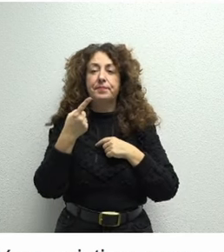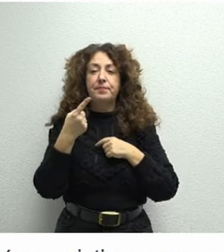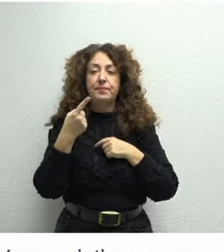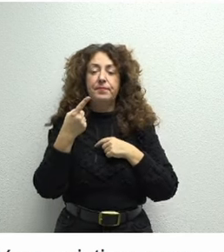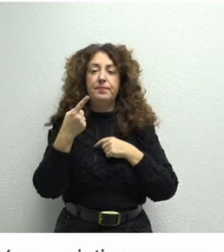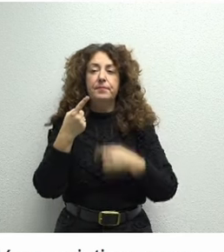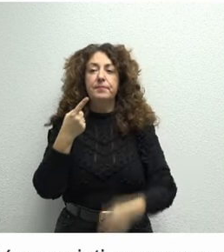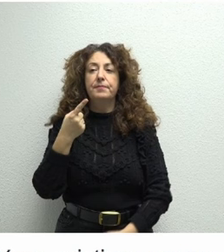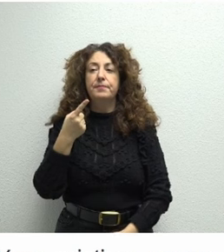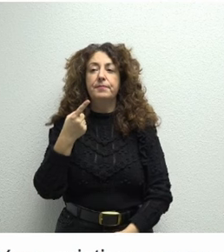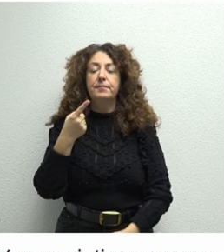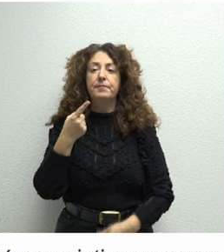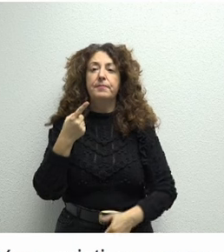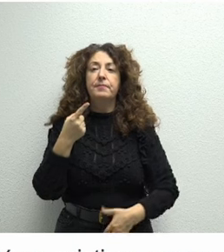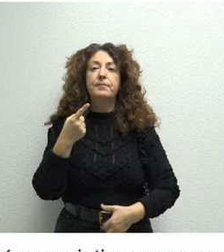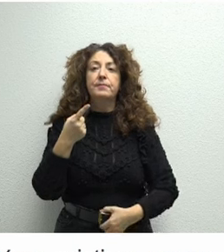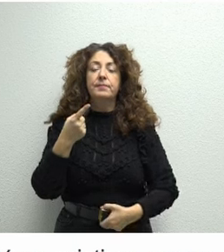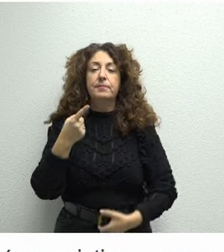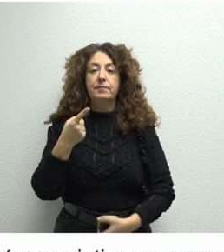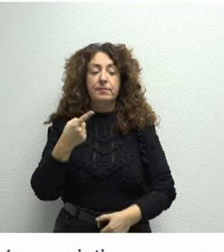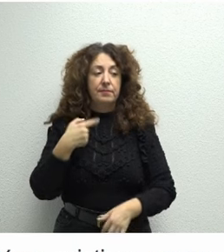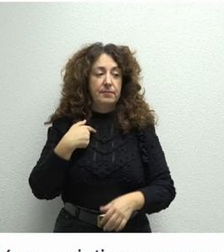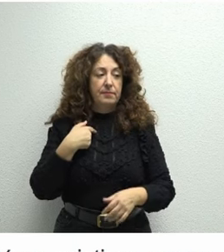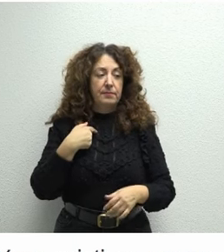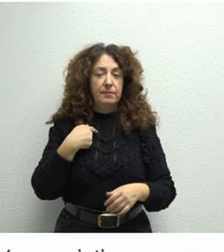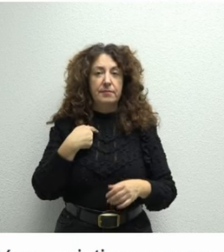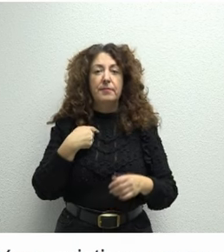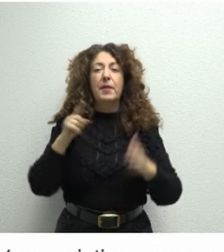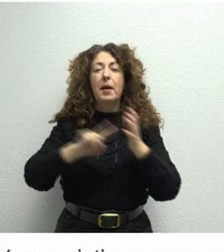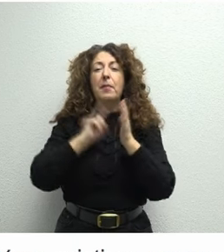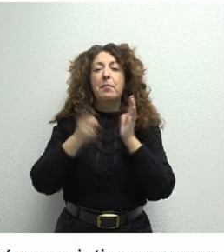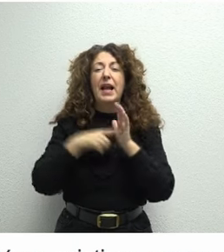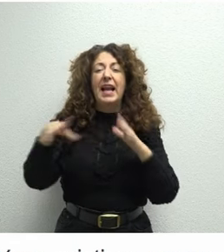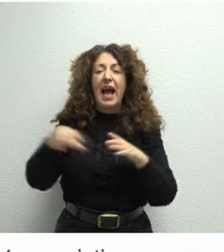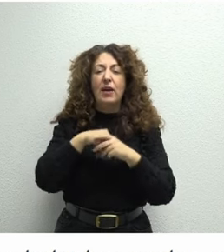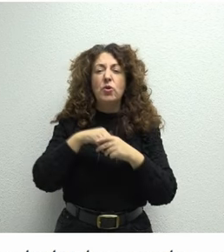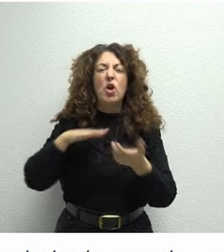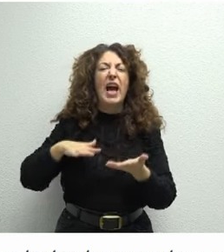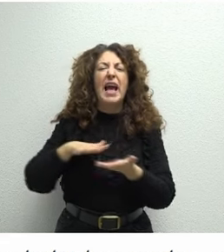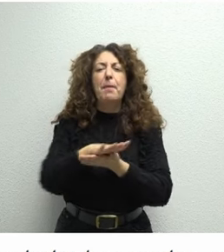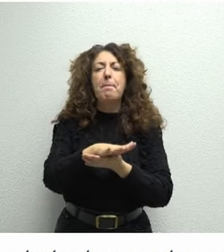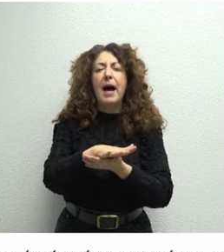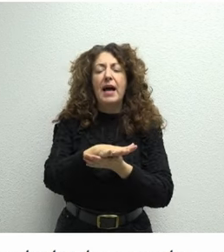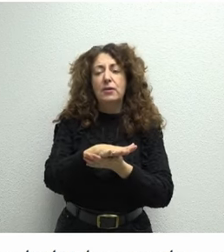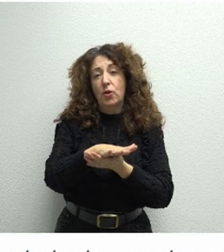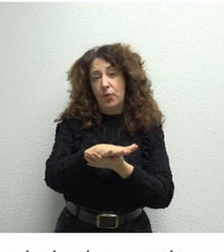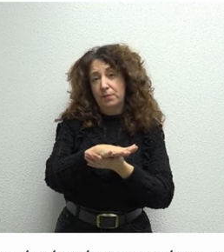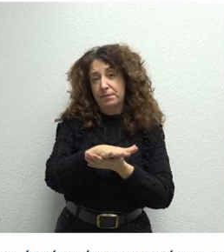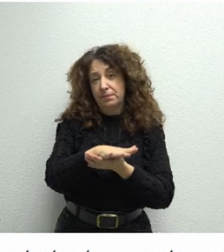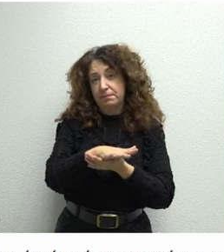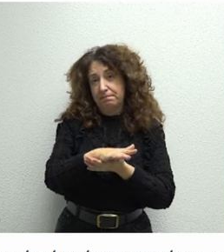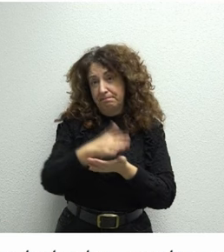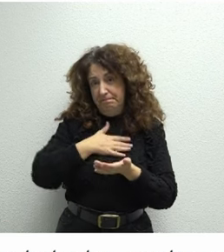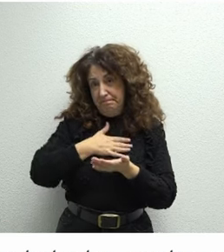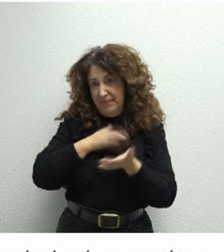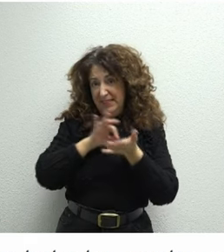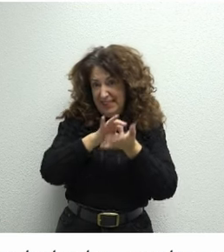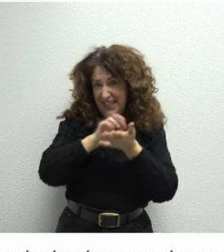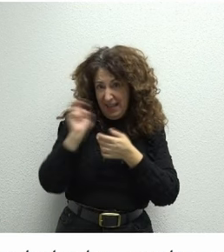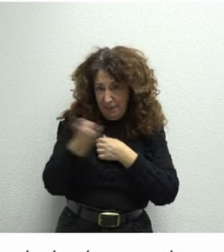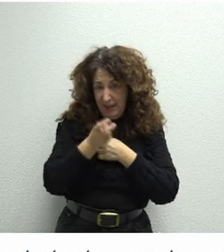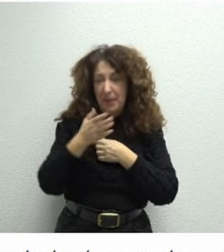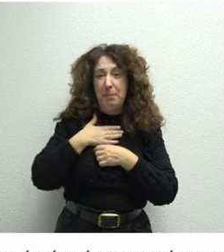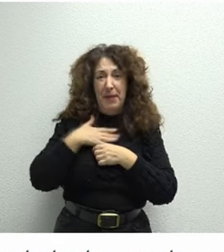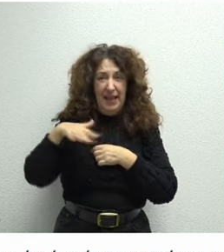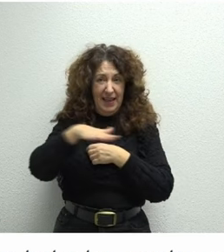que yo siento que ha tenido plena inclusión en en en nuestro en nuestro servicio en el trabajo en la